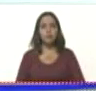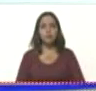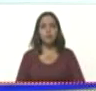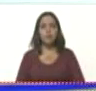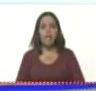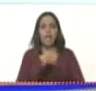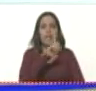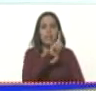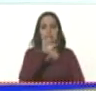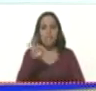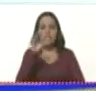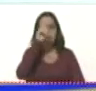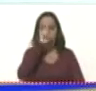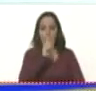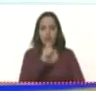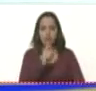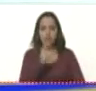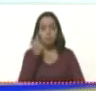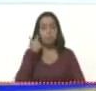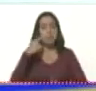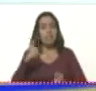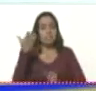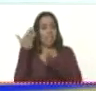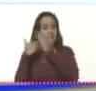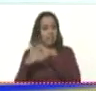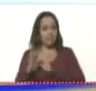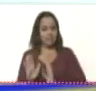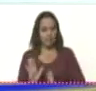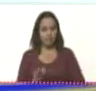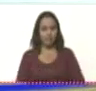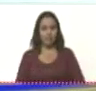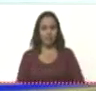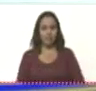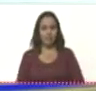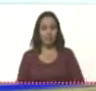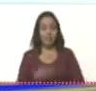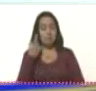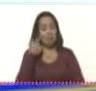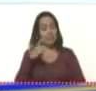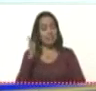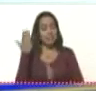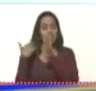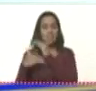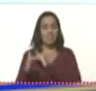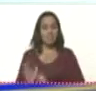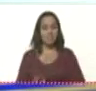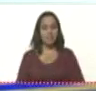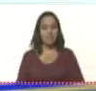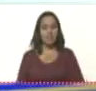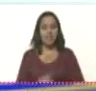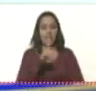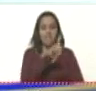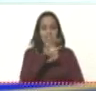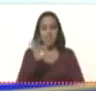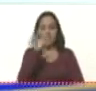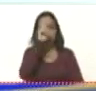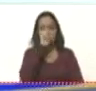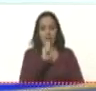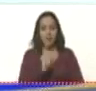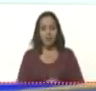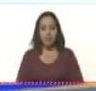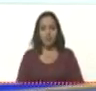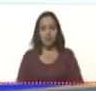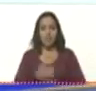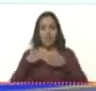13 años. Parece que fue ayer, como dice la canción. Parece que fue ayer. 13 años de la